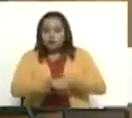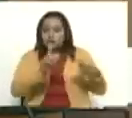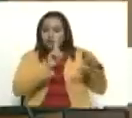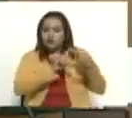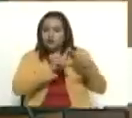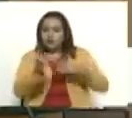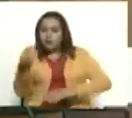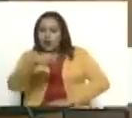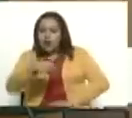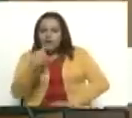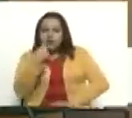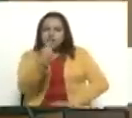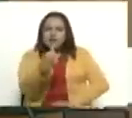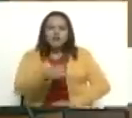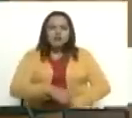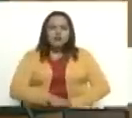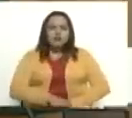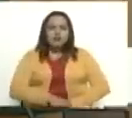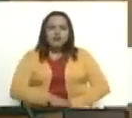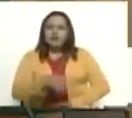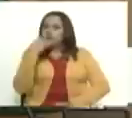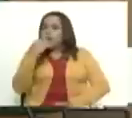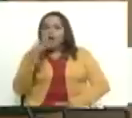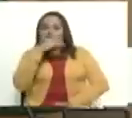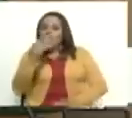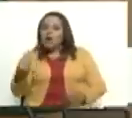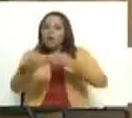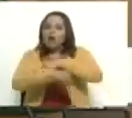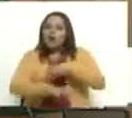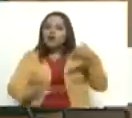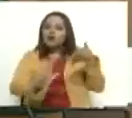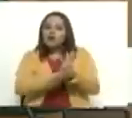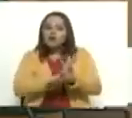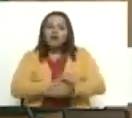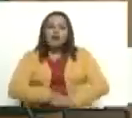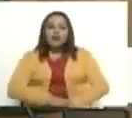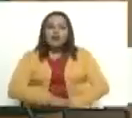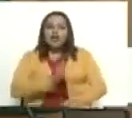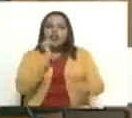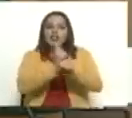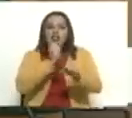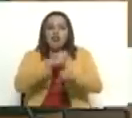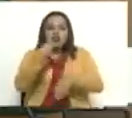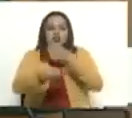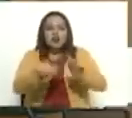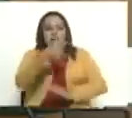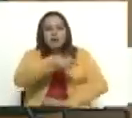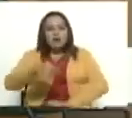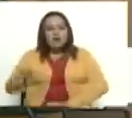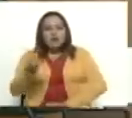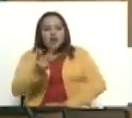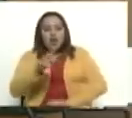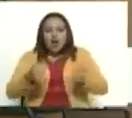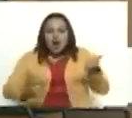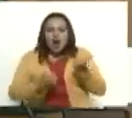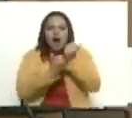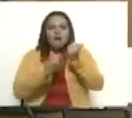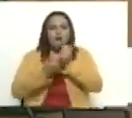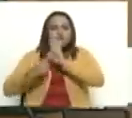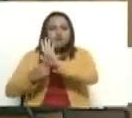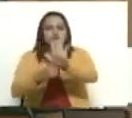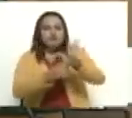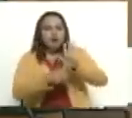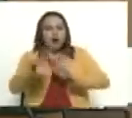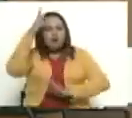más que dice repudiar las acciones de supuestos venezolanos en apoyo a lo expuesto por